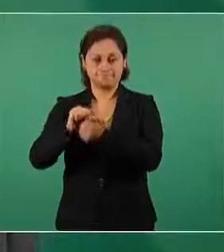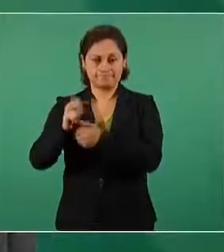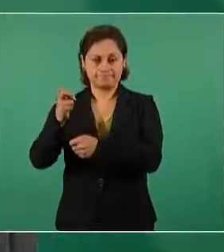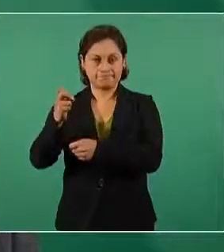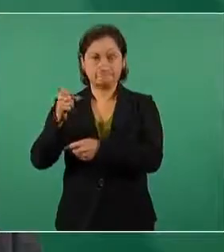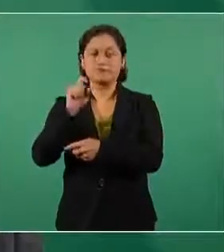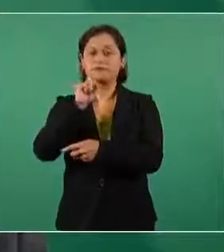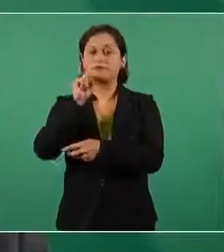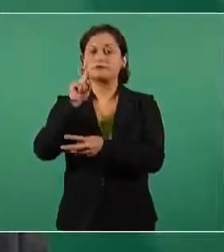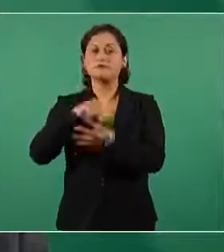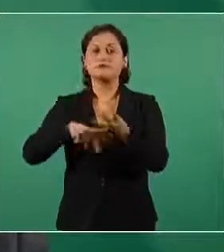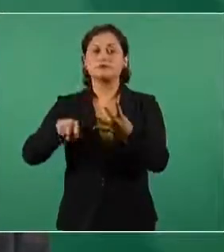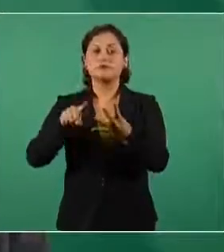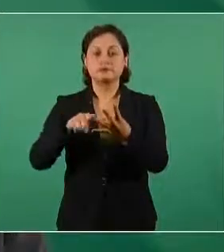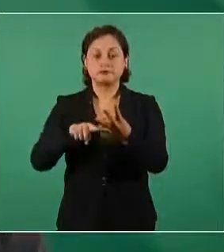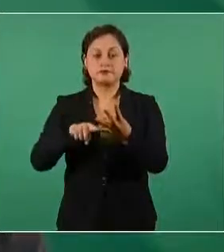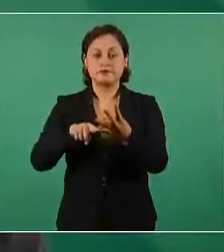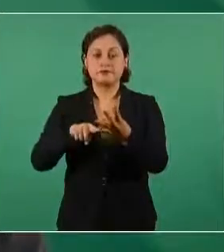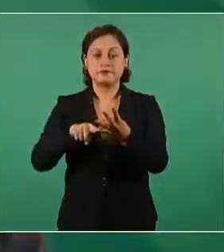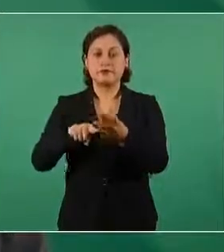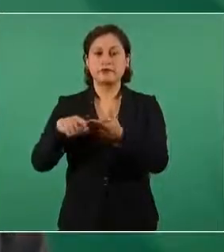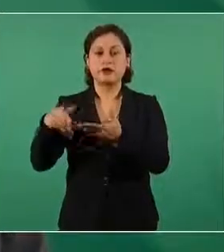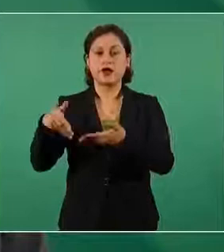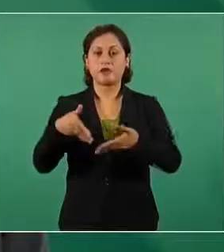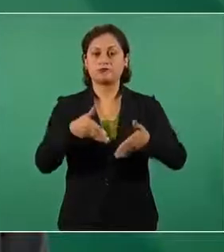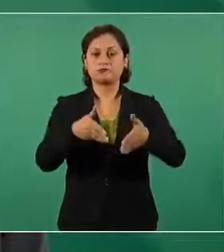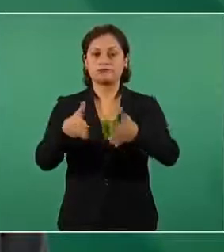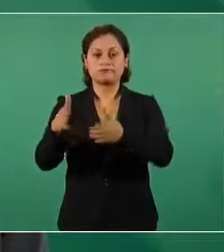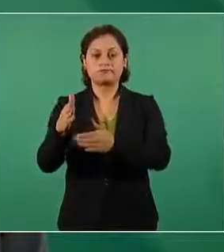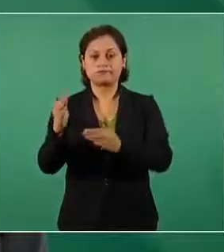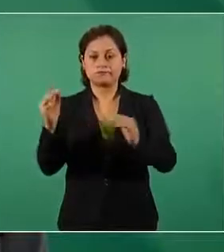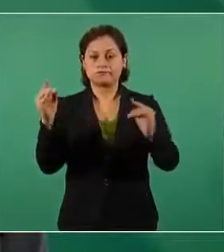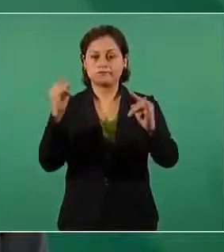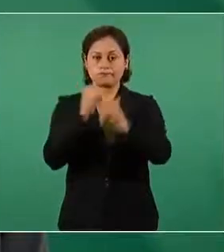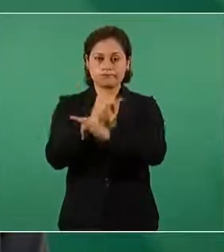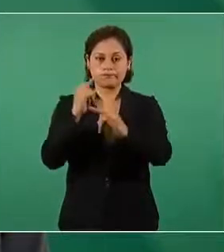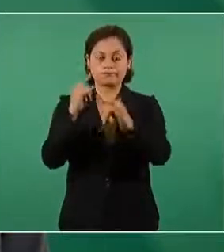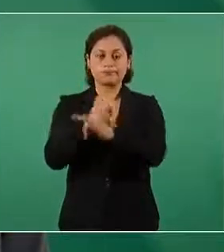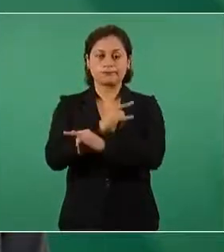para las carreteras,